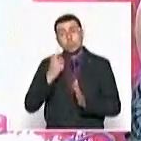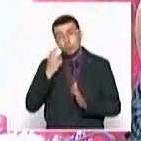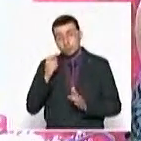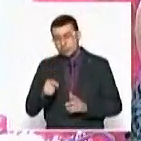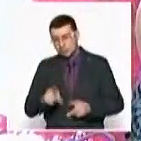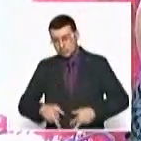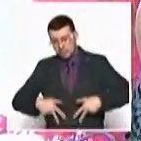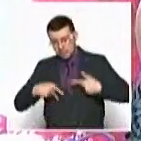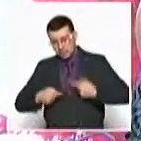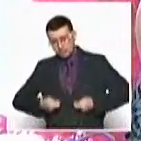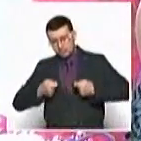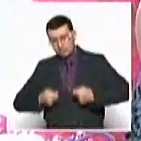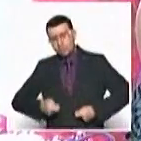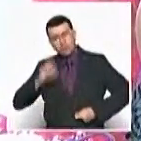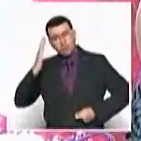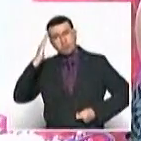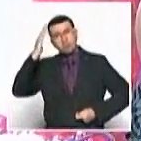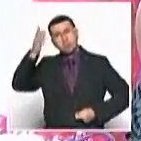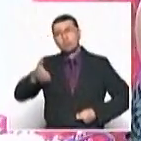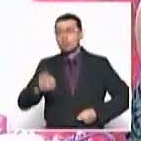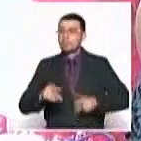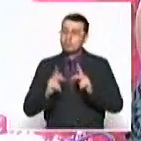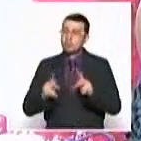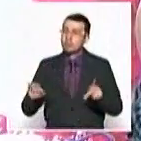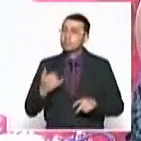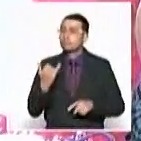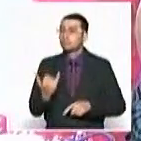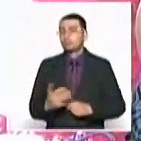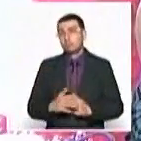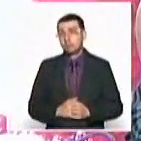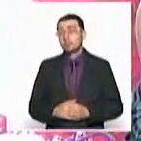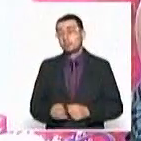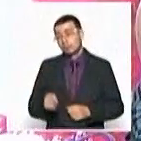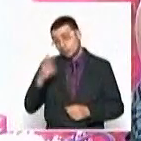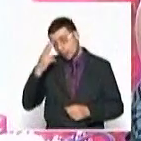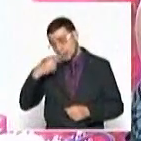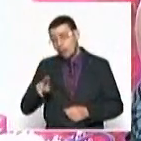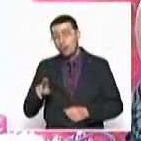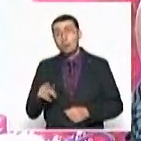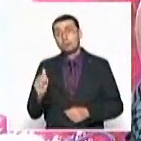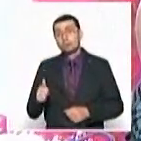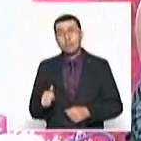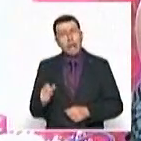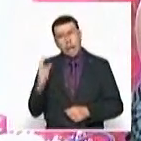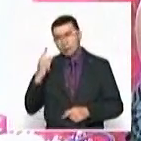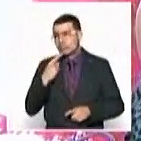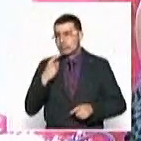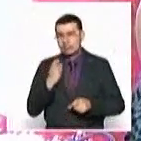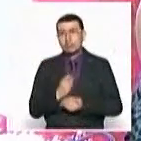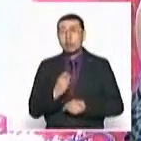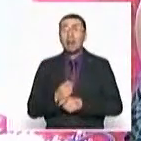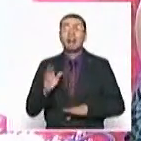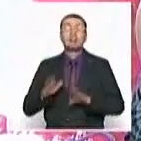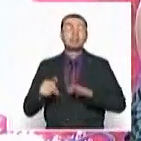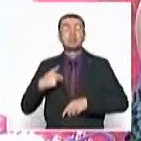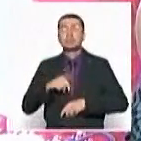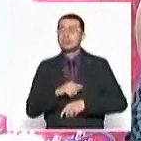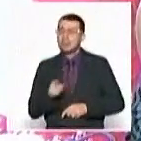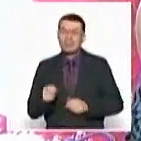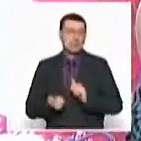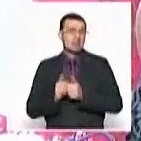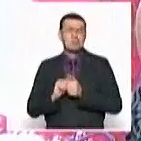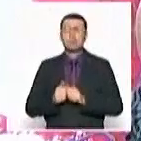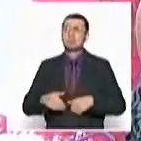futuro de la humanidad. El procrear un hijo es cosa delicada y nosotros lo tomamos muy deportivamente. Pues tanto